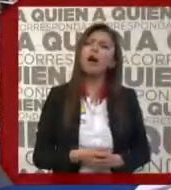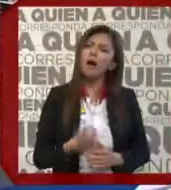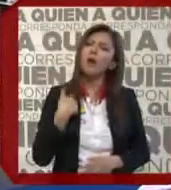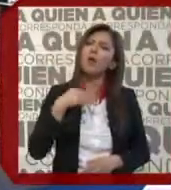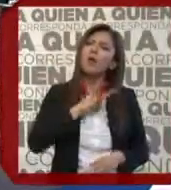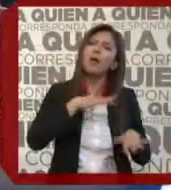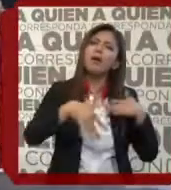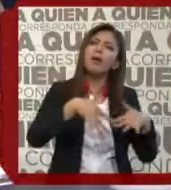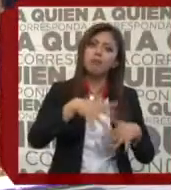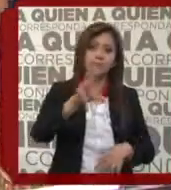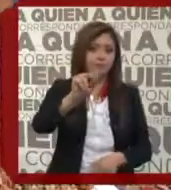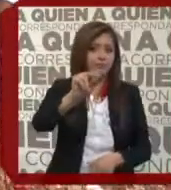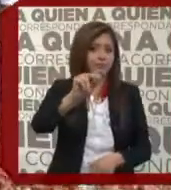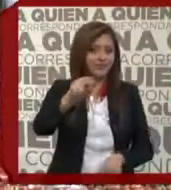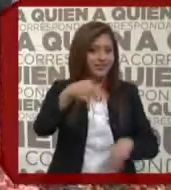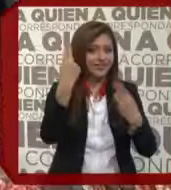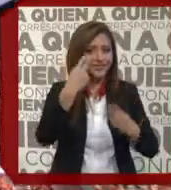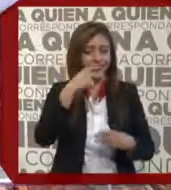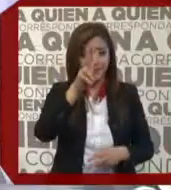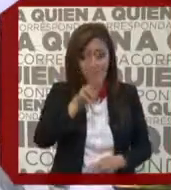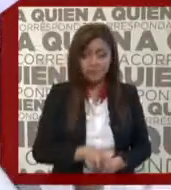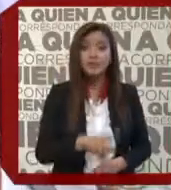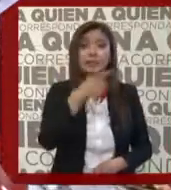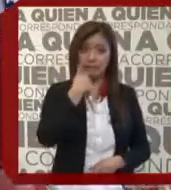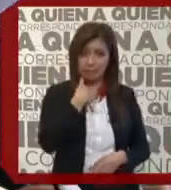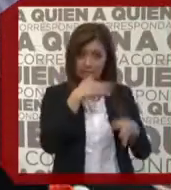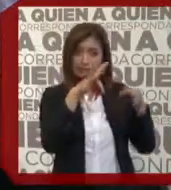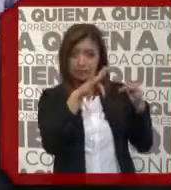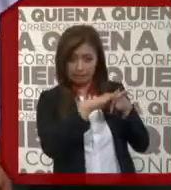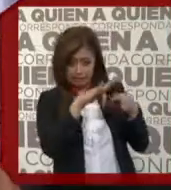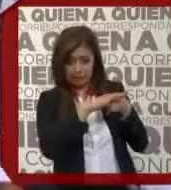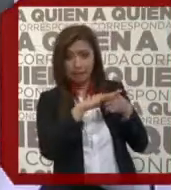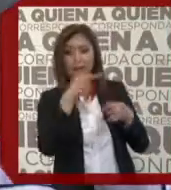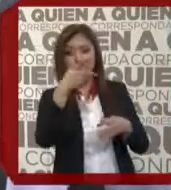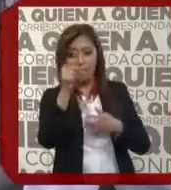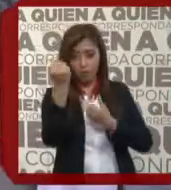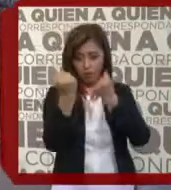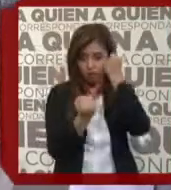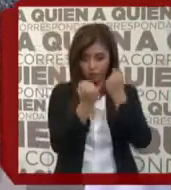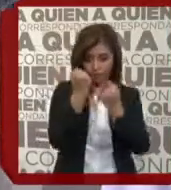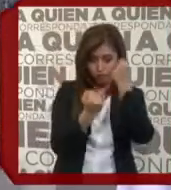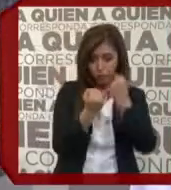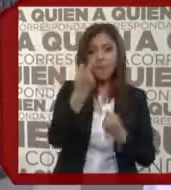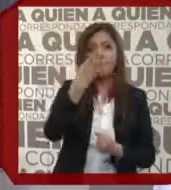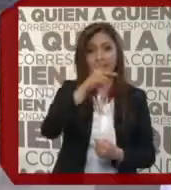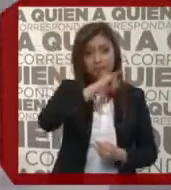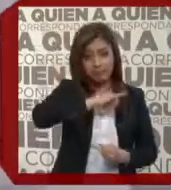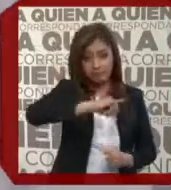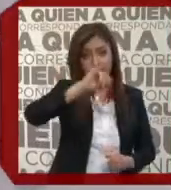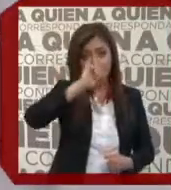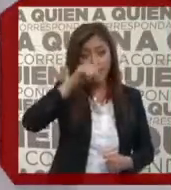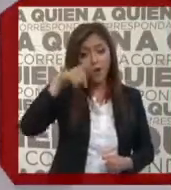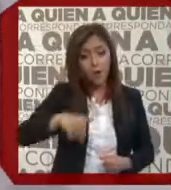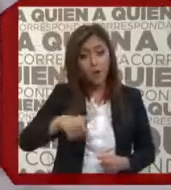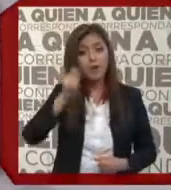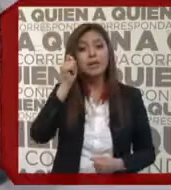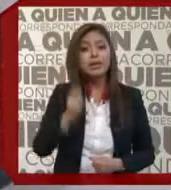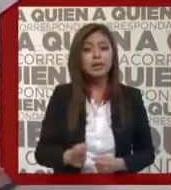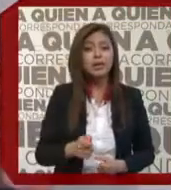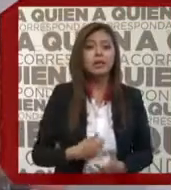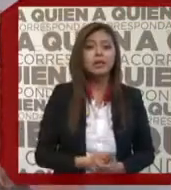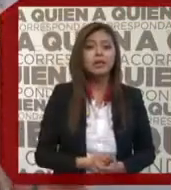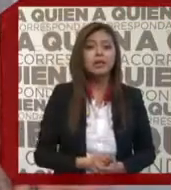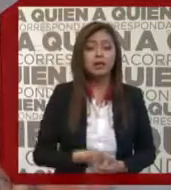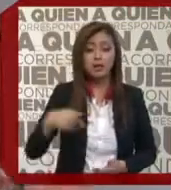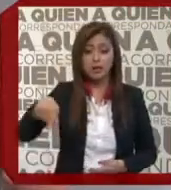viendo en el interior de la República, sí está cerca, pero si lo pensamos en coche, pero está retirado. Y hoy, con la salida de todos los